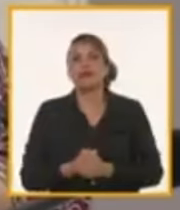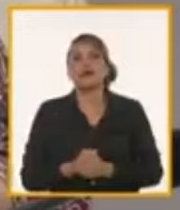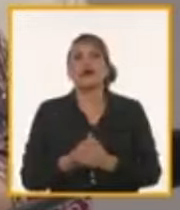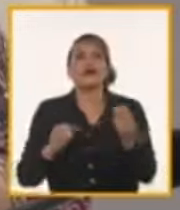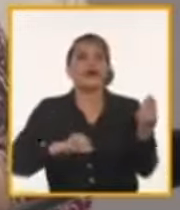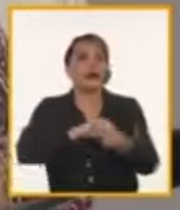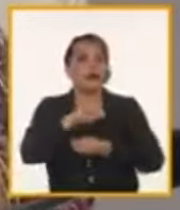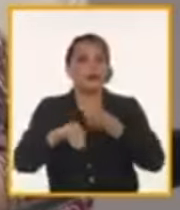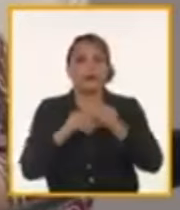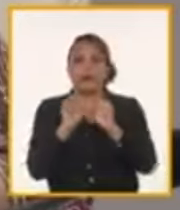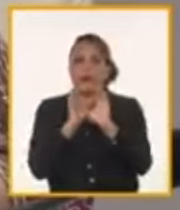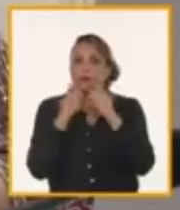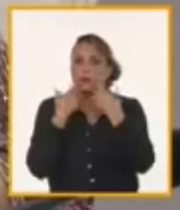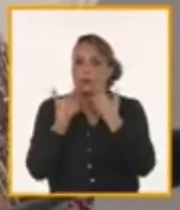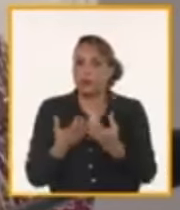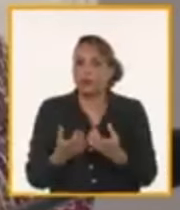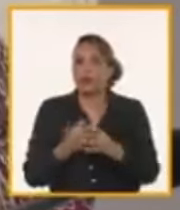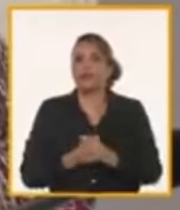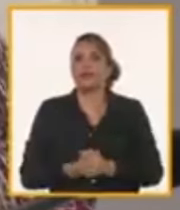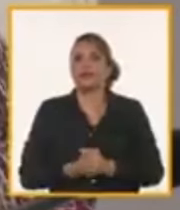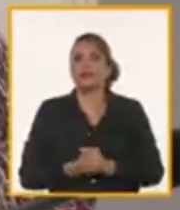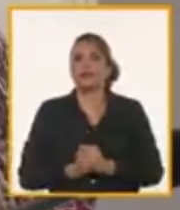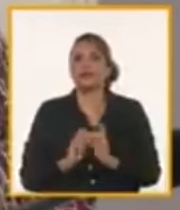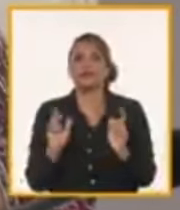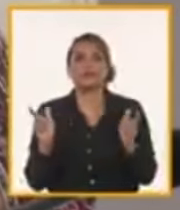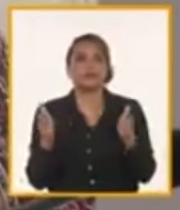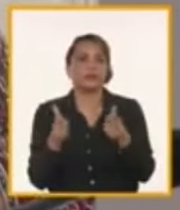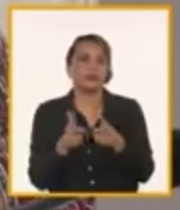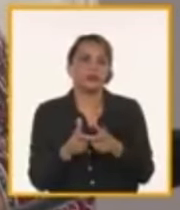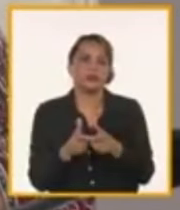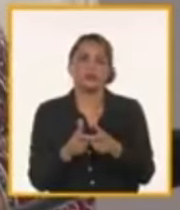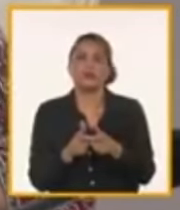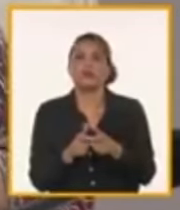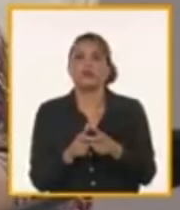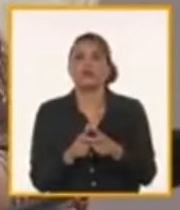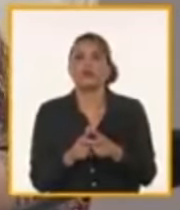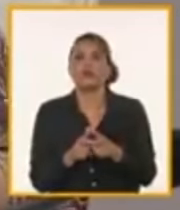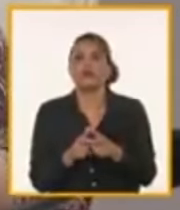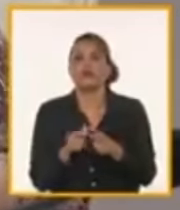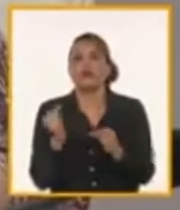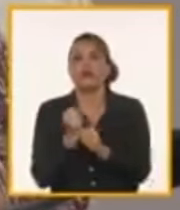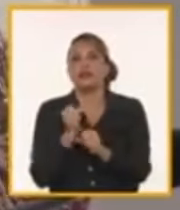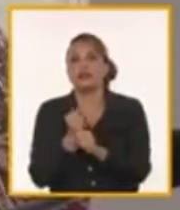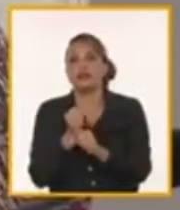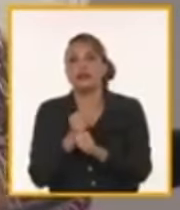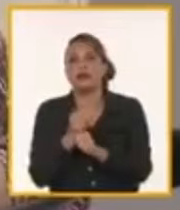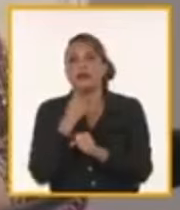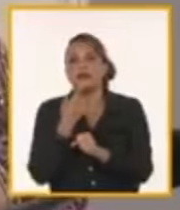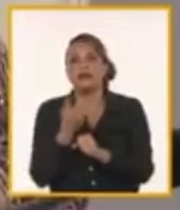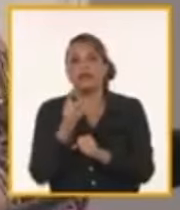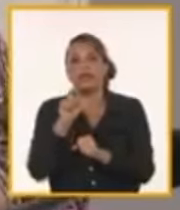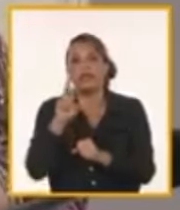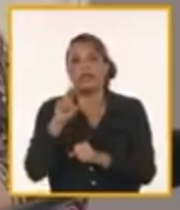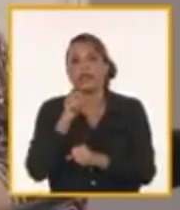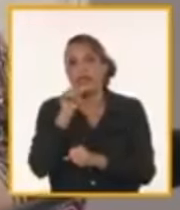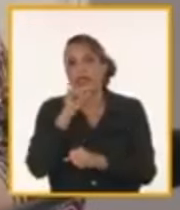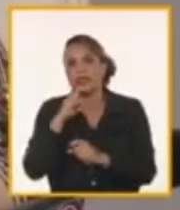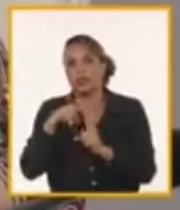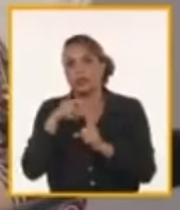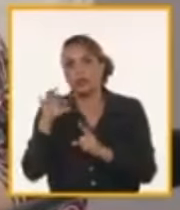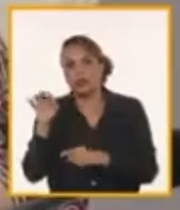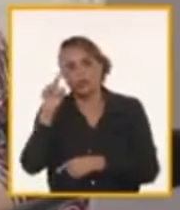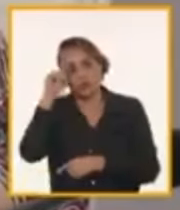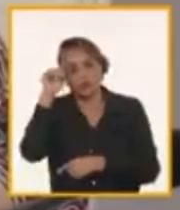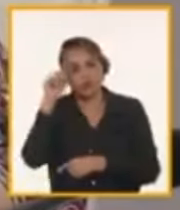importantes tanto de la reducción de de las en cuanto a crédito también en la utilización de la